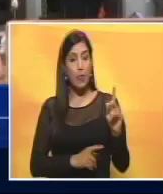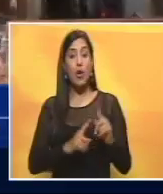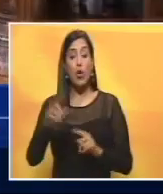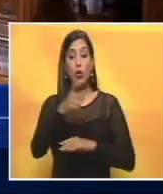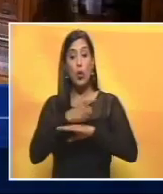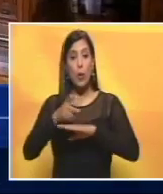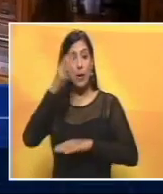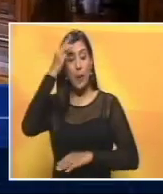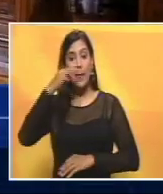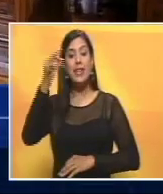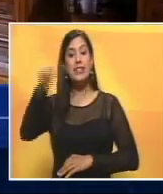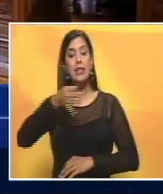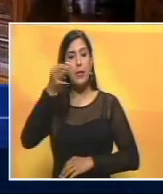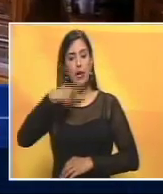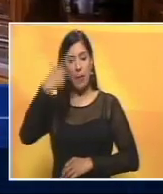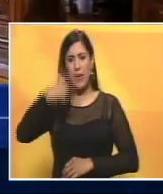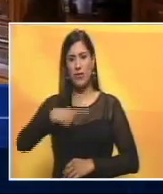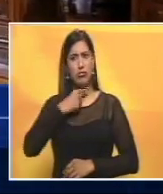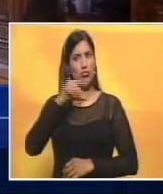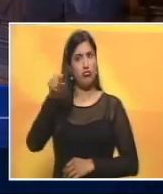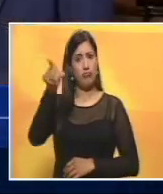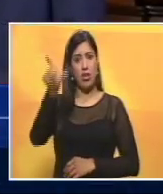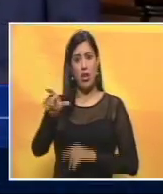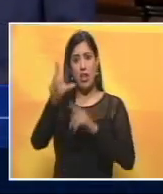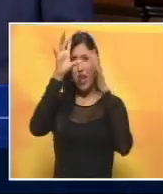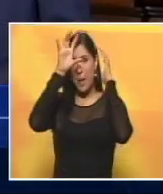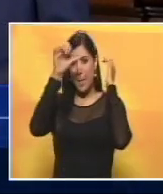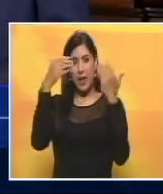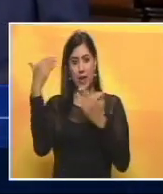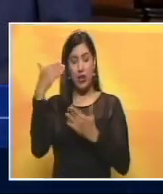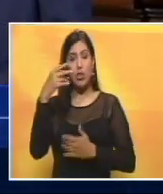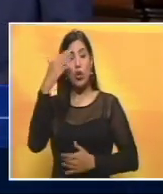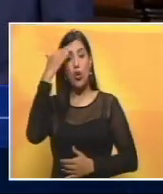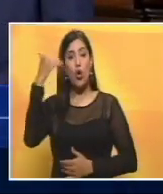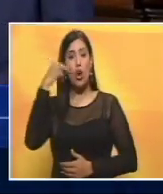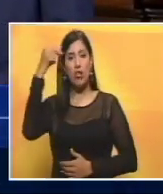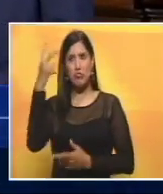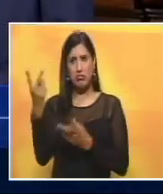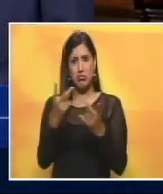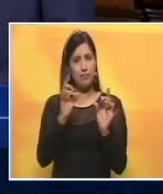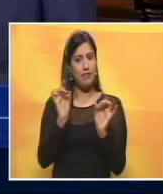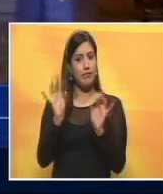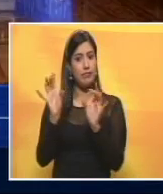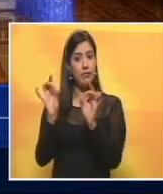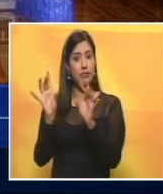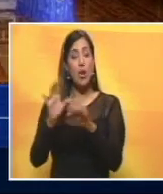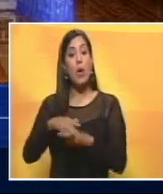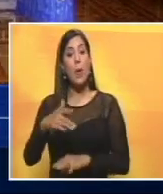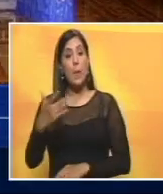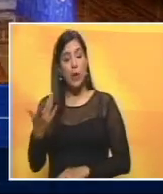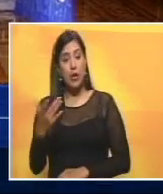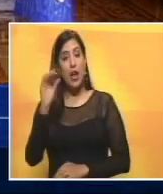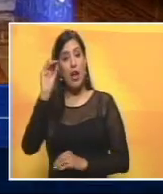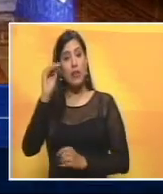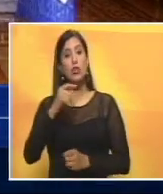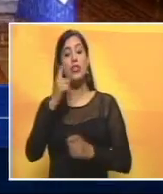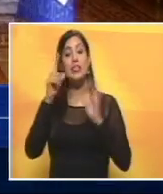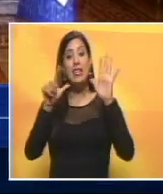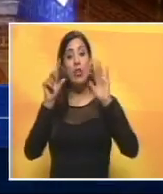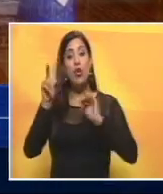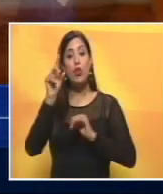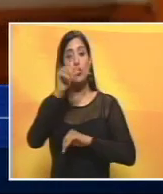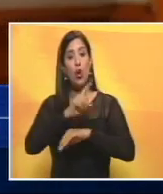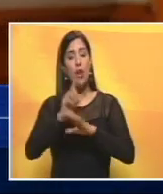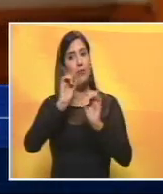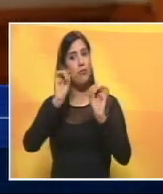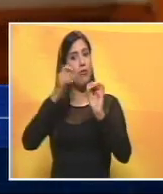El gobierno de México declaró persona no grata al embajador de Corea del Norte, Kim Jong-il, y le han dado 72